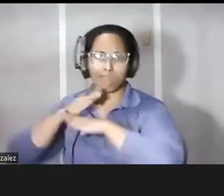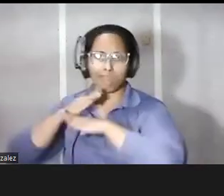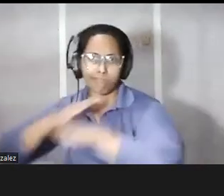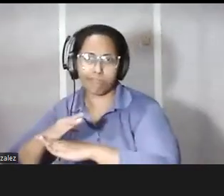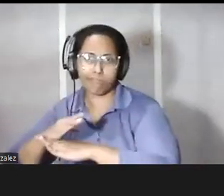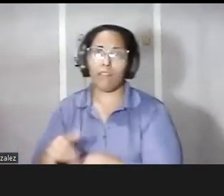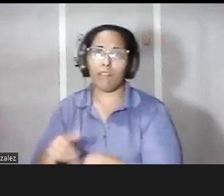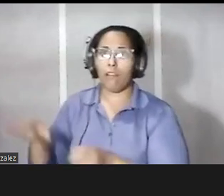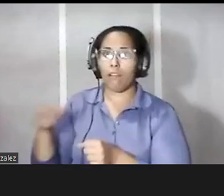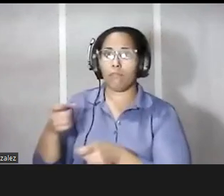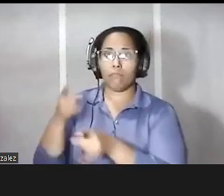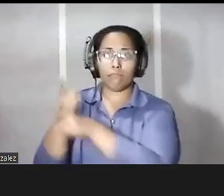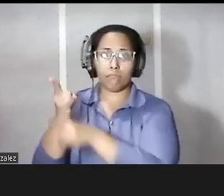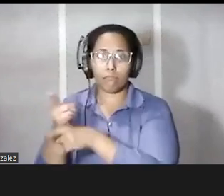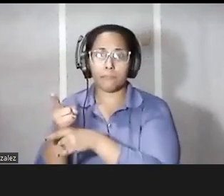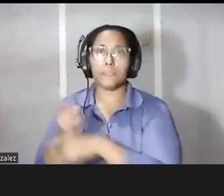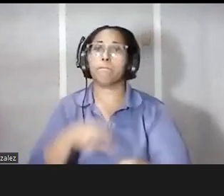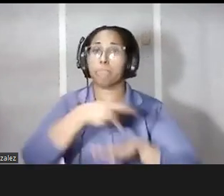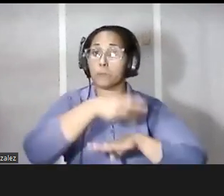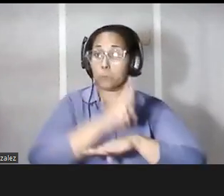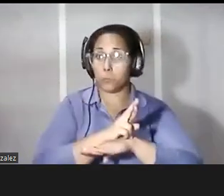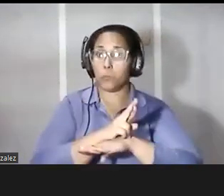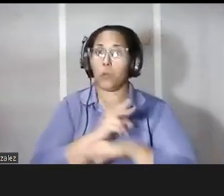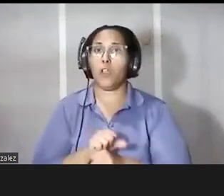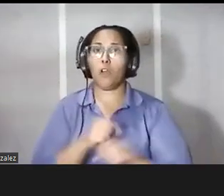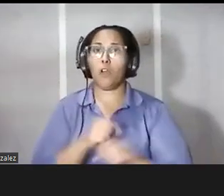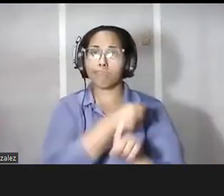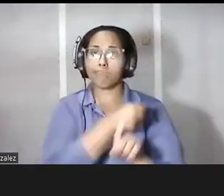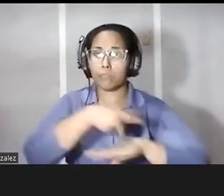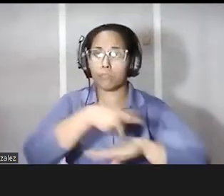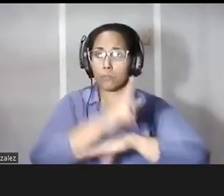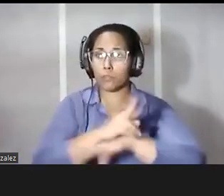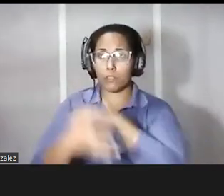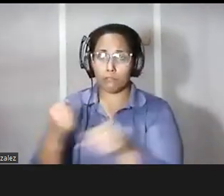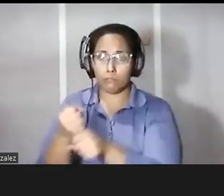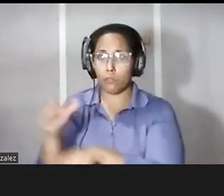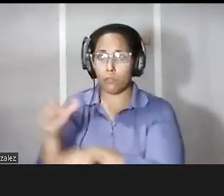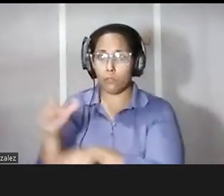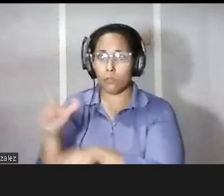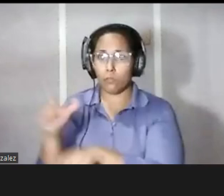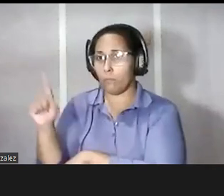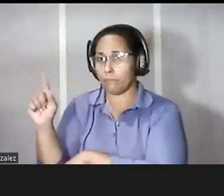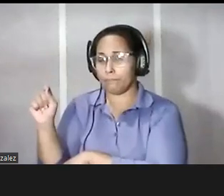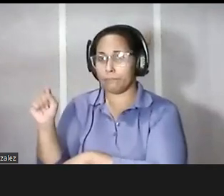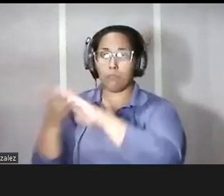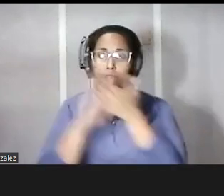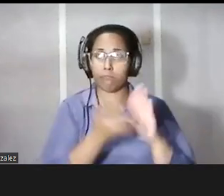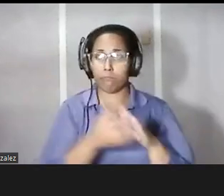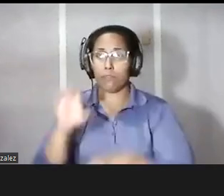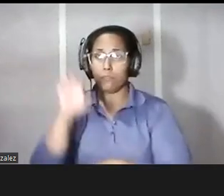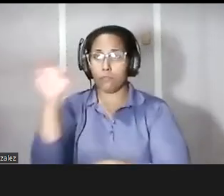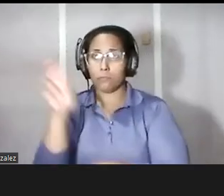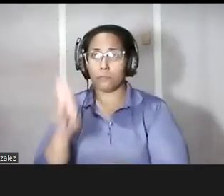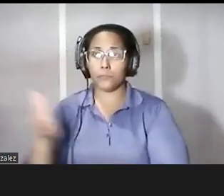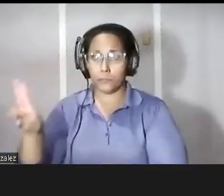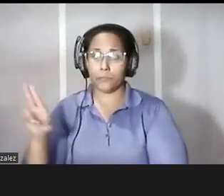en Puerto Rico, la criminalidad de Puerto Rico en el siglo XX, la ciudadanía estadounidense, el ascenso